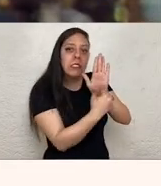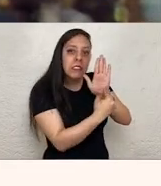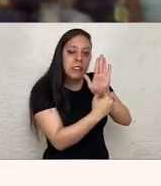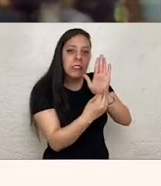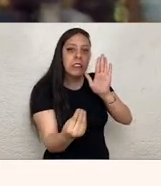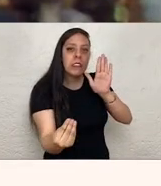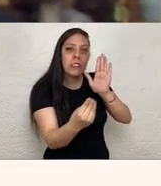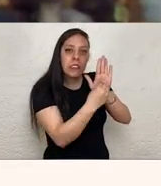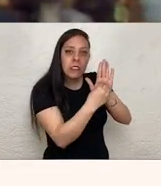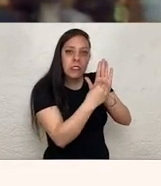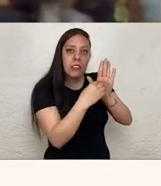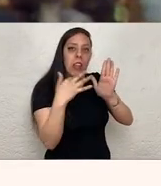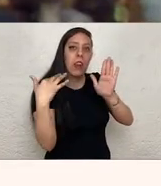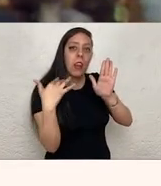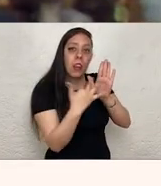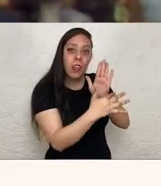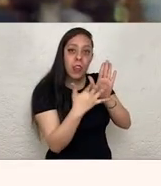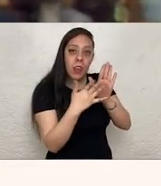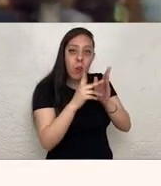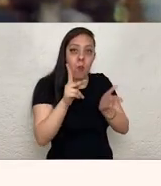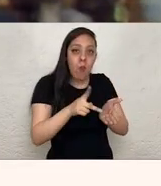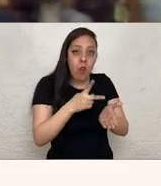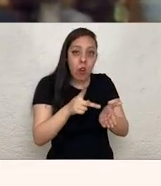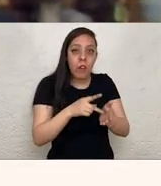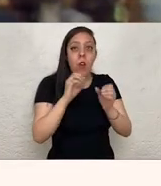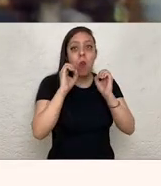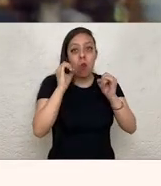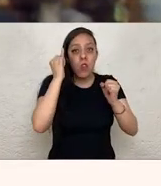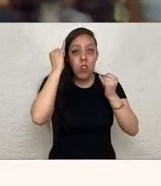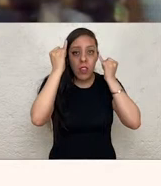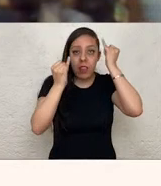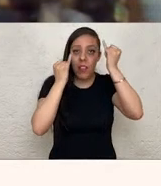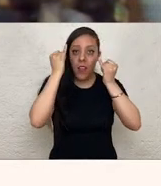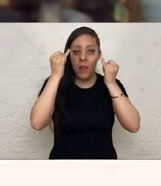idea de que releer o